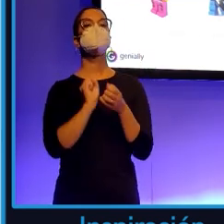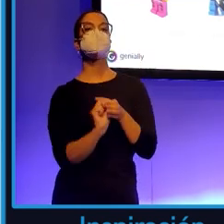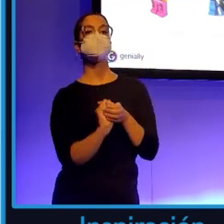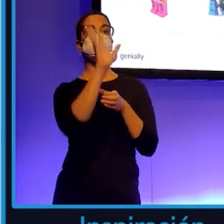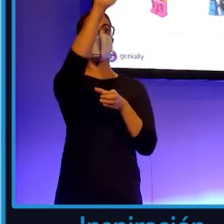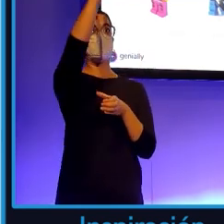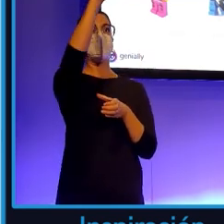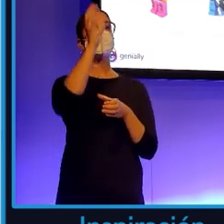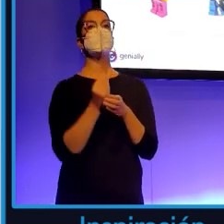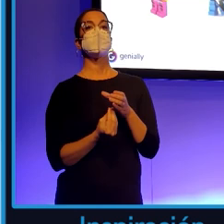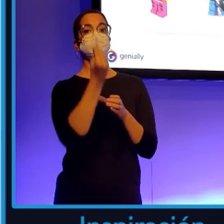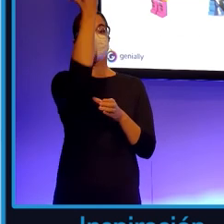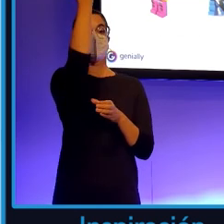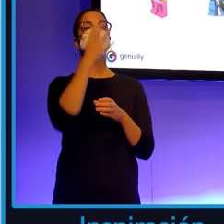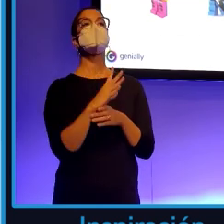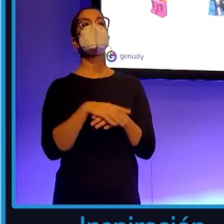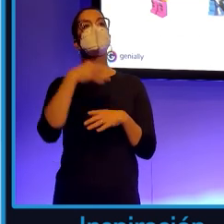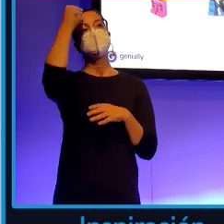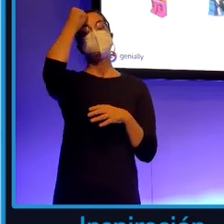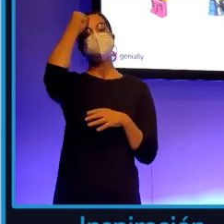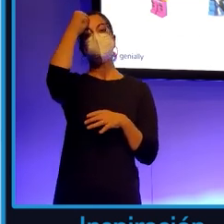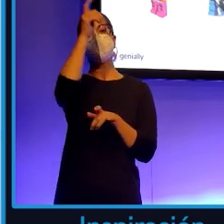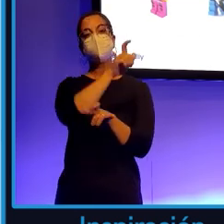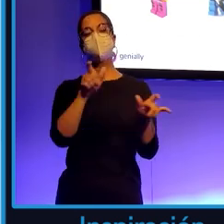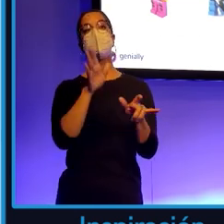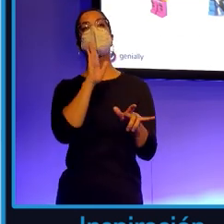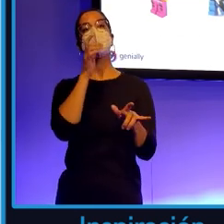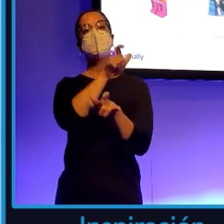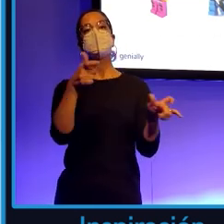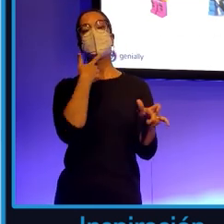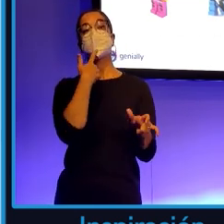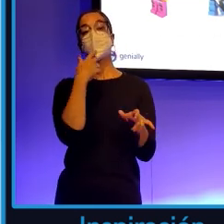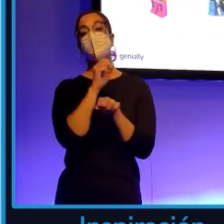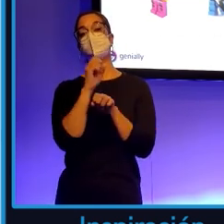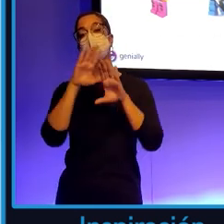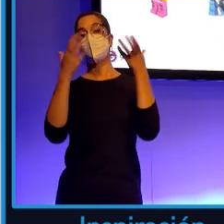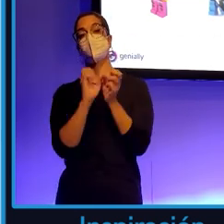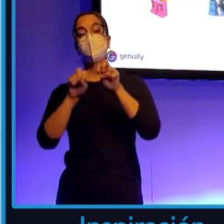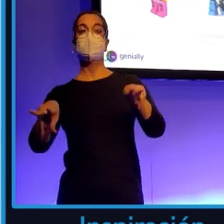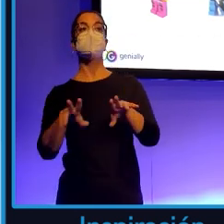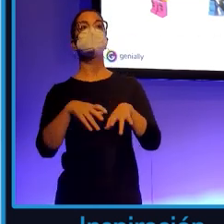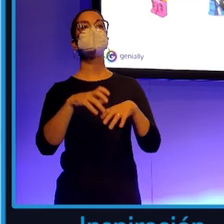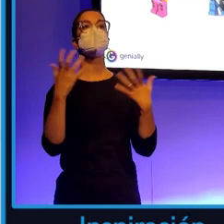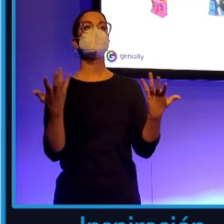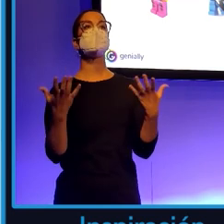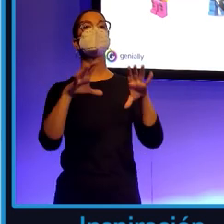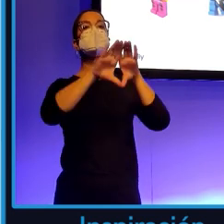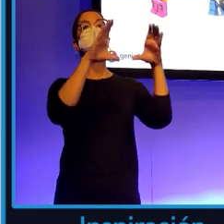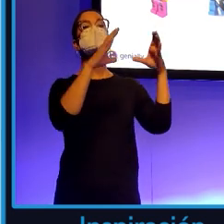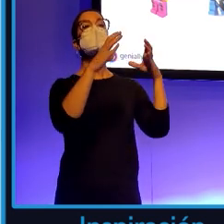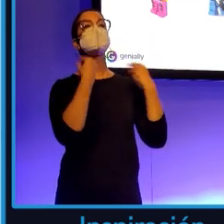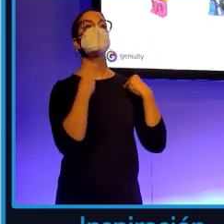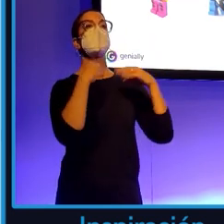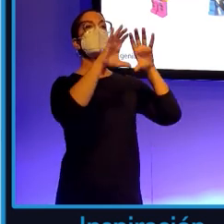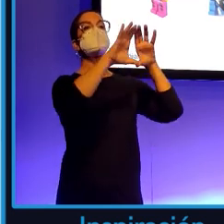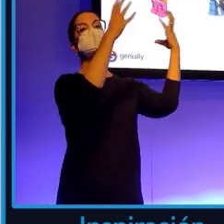hemos hablado que había gente que pensaba que está peor también últimamente está buscando vida fuera de la tierra es un cohete